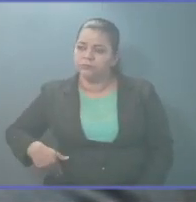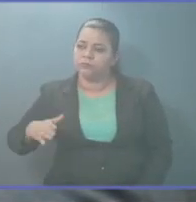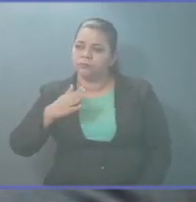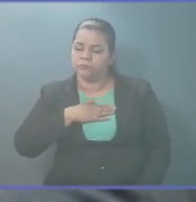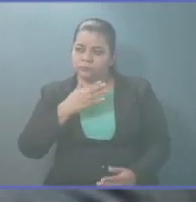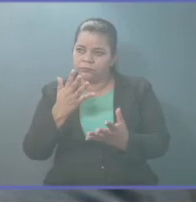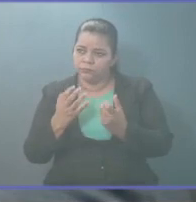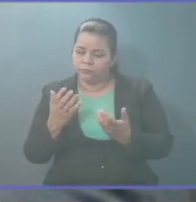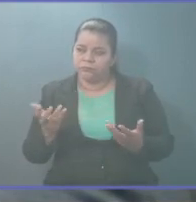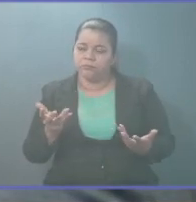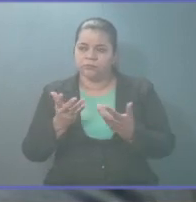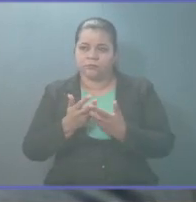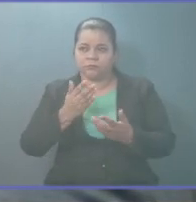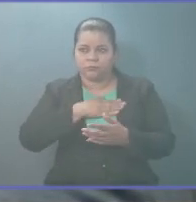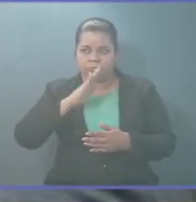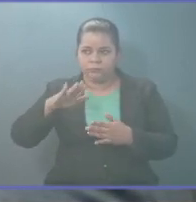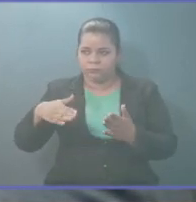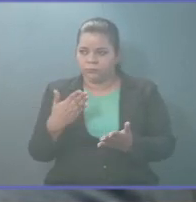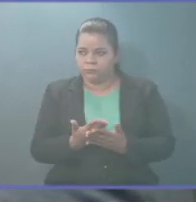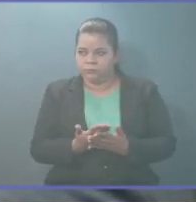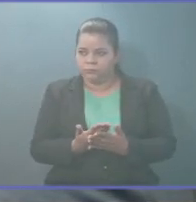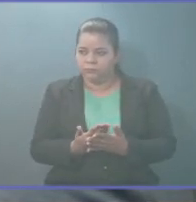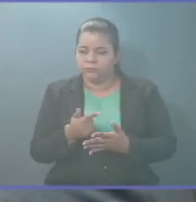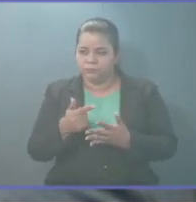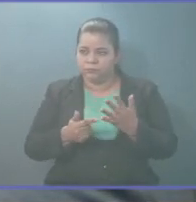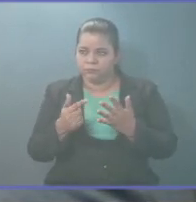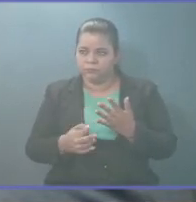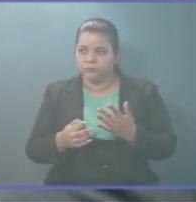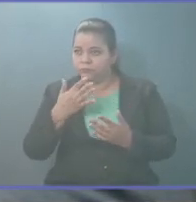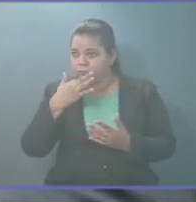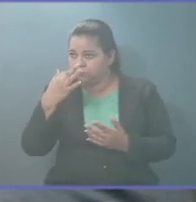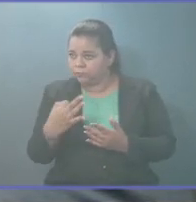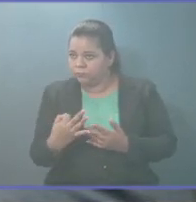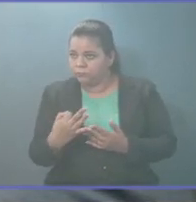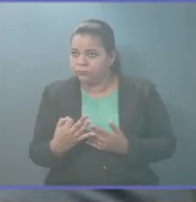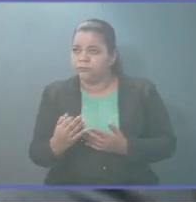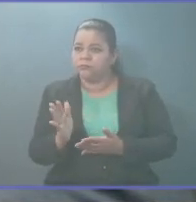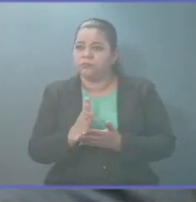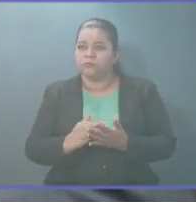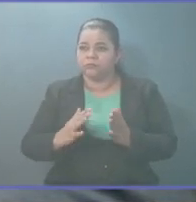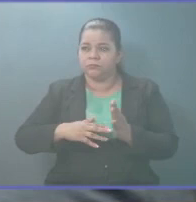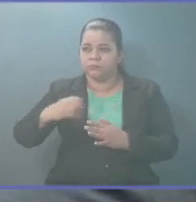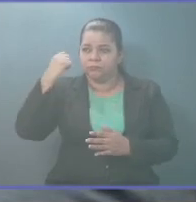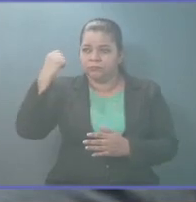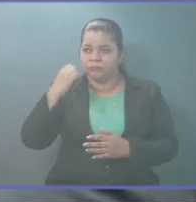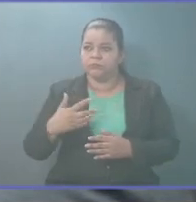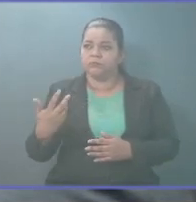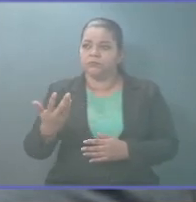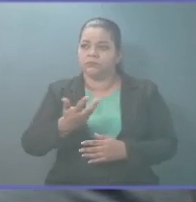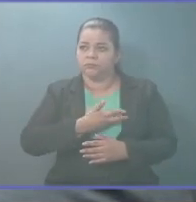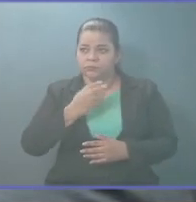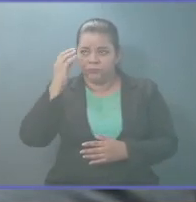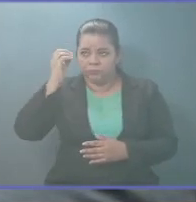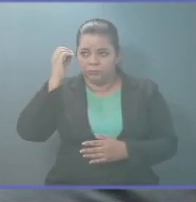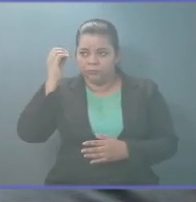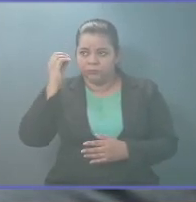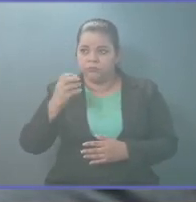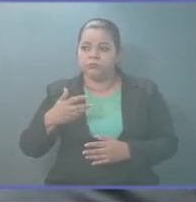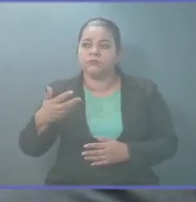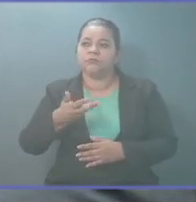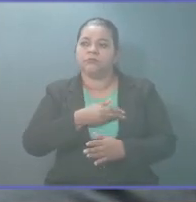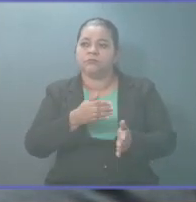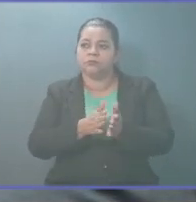G, que dice negar la contratación de cualquier tipo de seguro privado por condición de discapacidad. Sugieren que